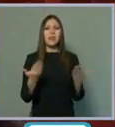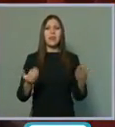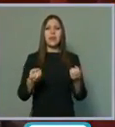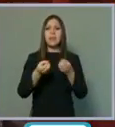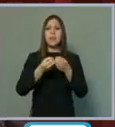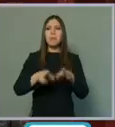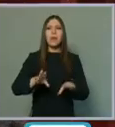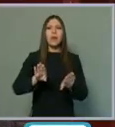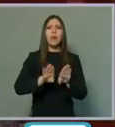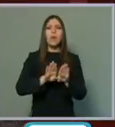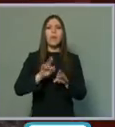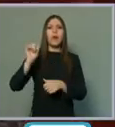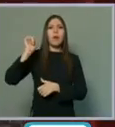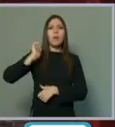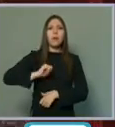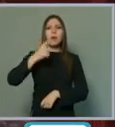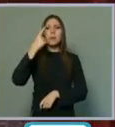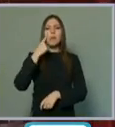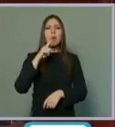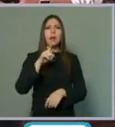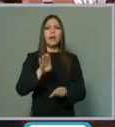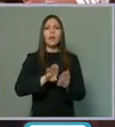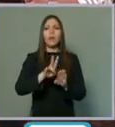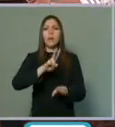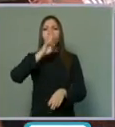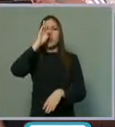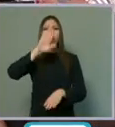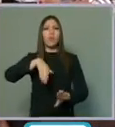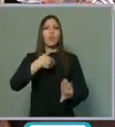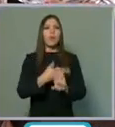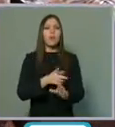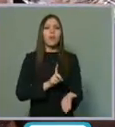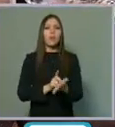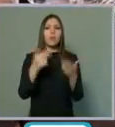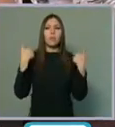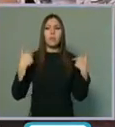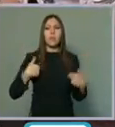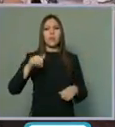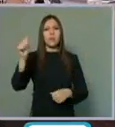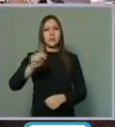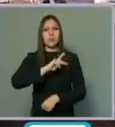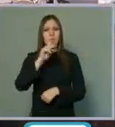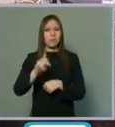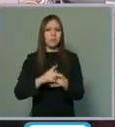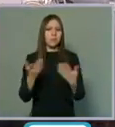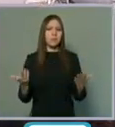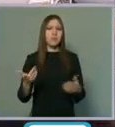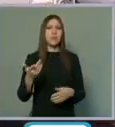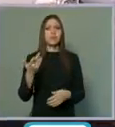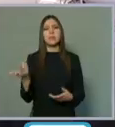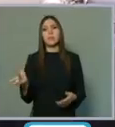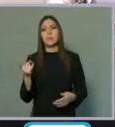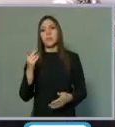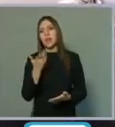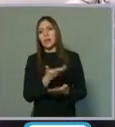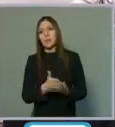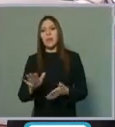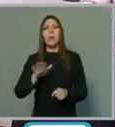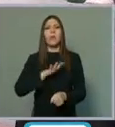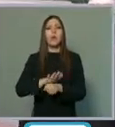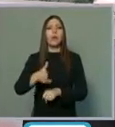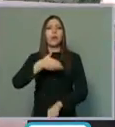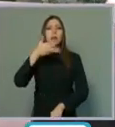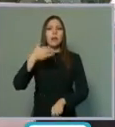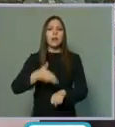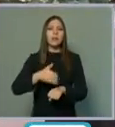legitimidad moral y autoridad para señalar violaciones de derechos humanos en otros países. Independientemente pues, de la sanción pues, mediática